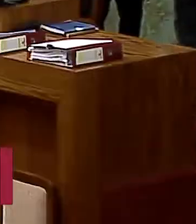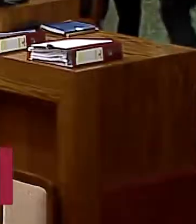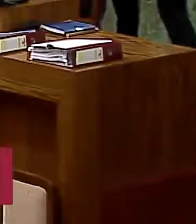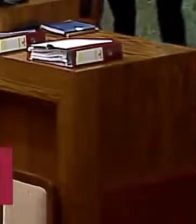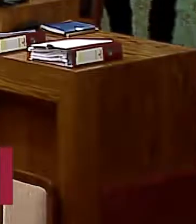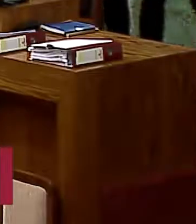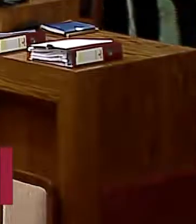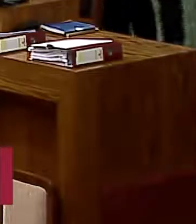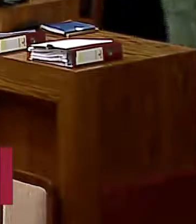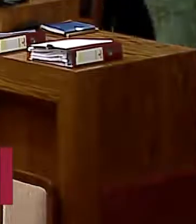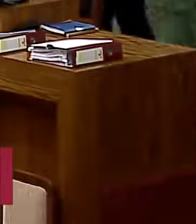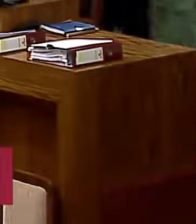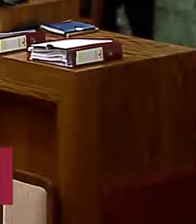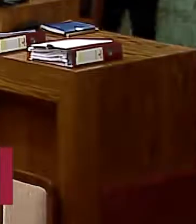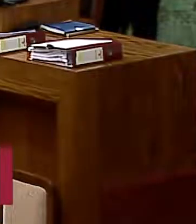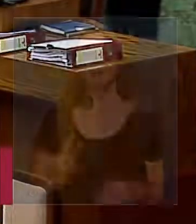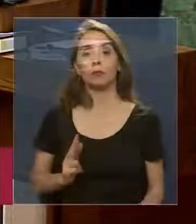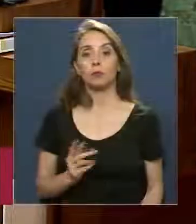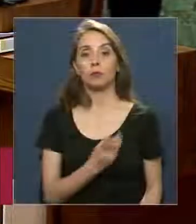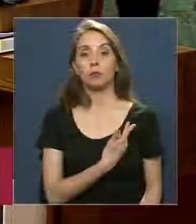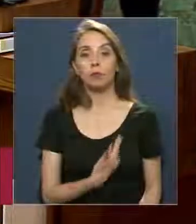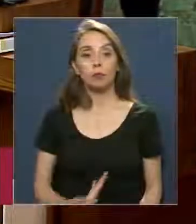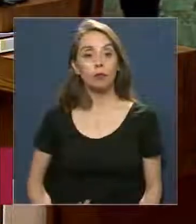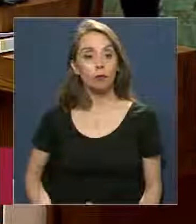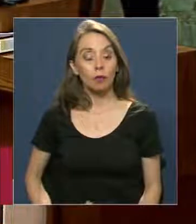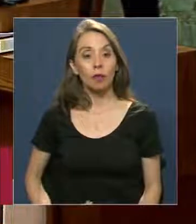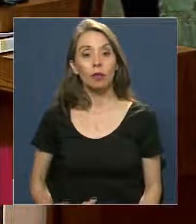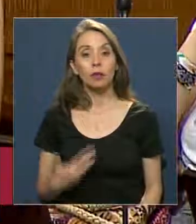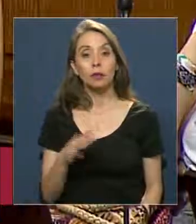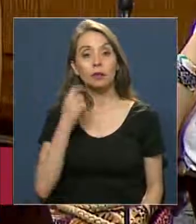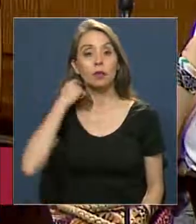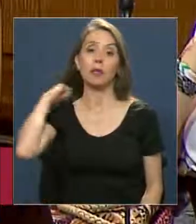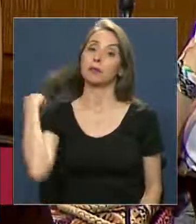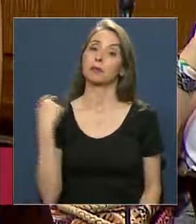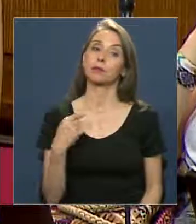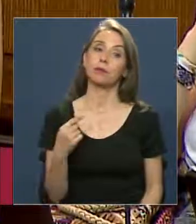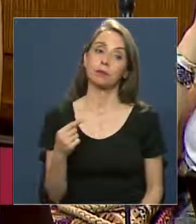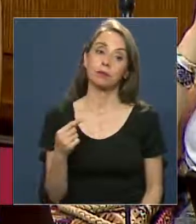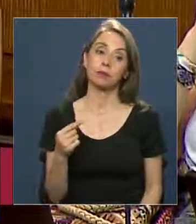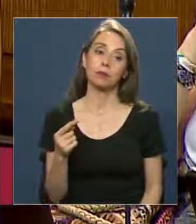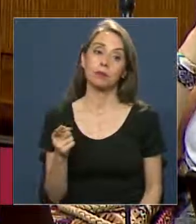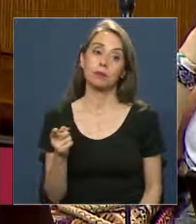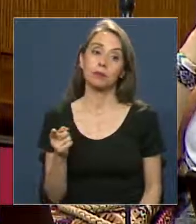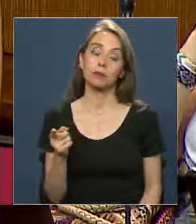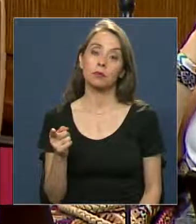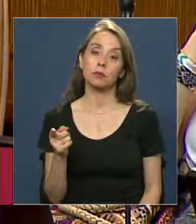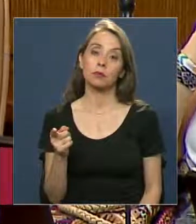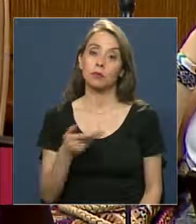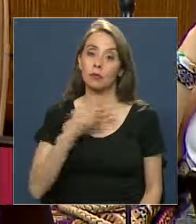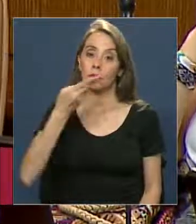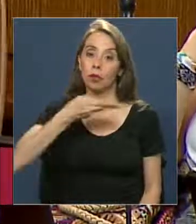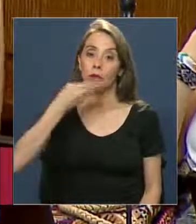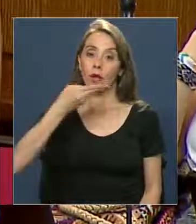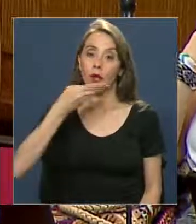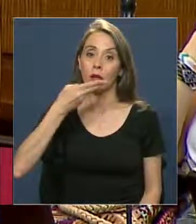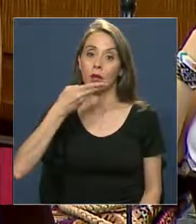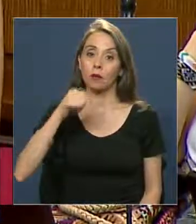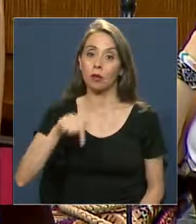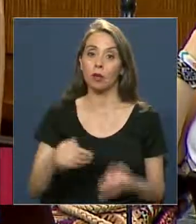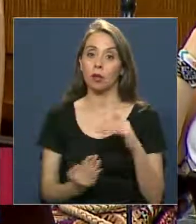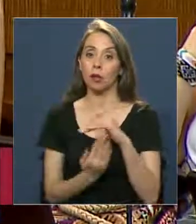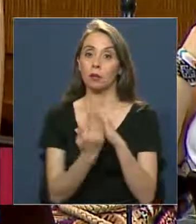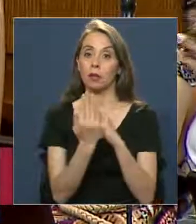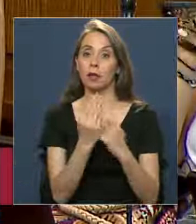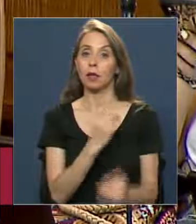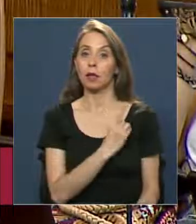Muchas gracias, señor presidente. Como lo ha planteado en la intervención de esta mañana el